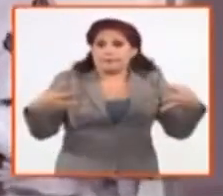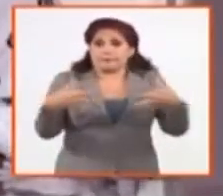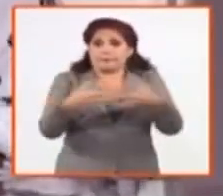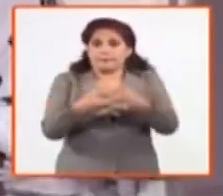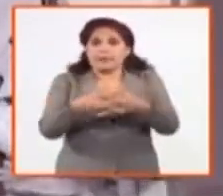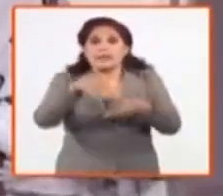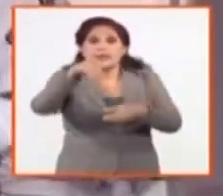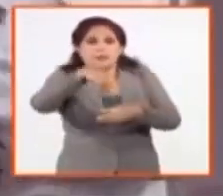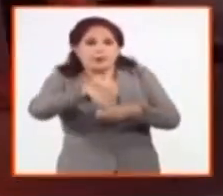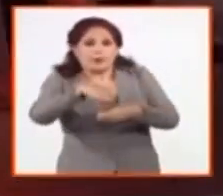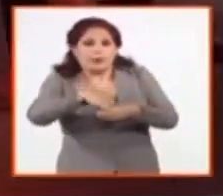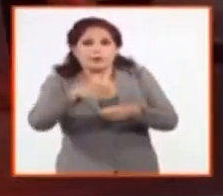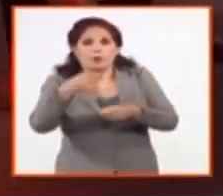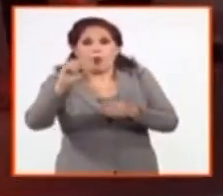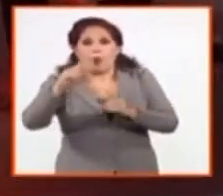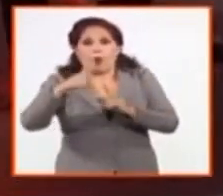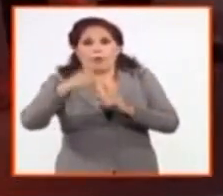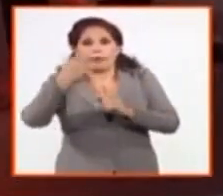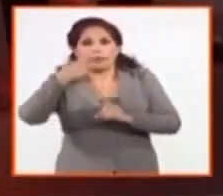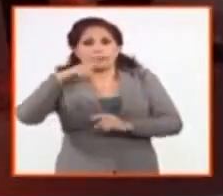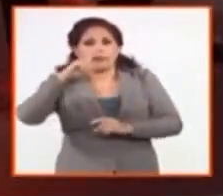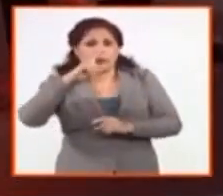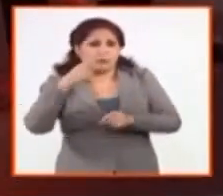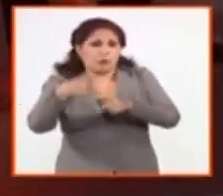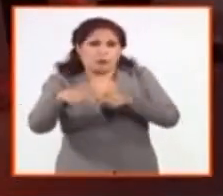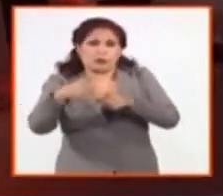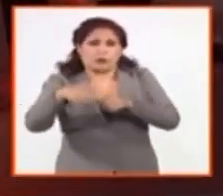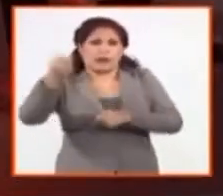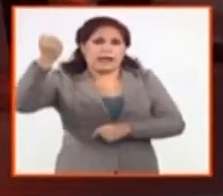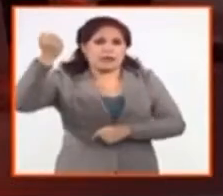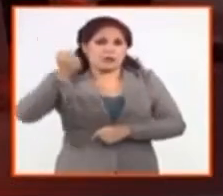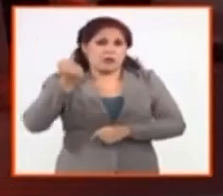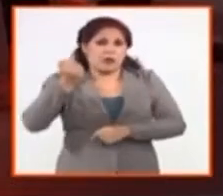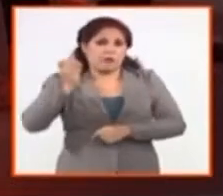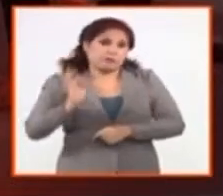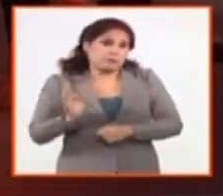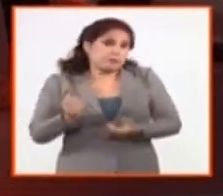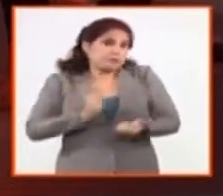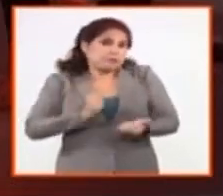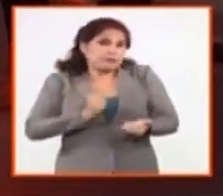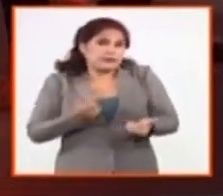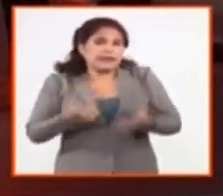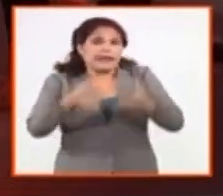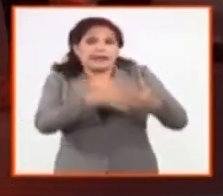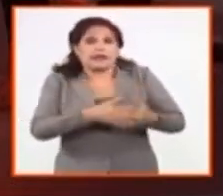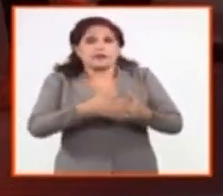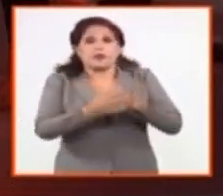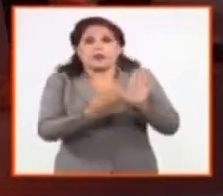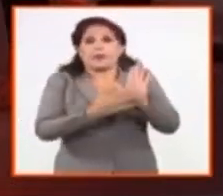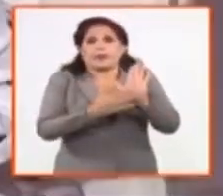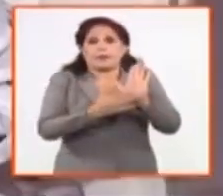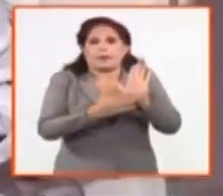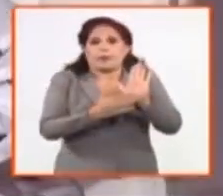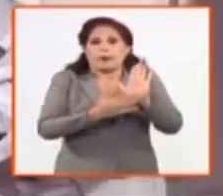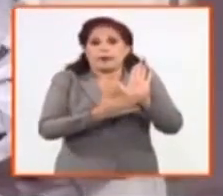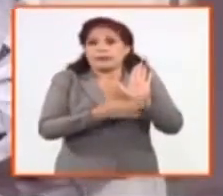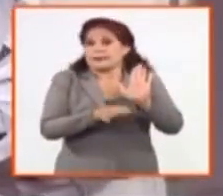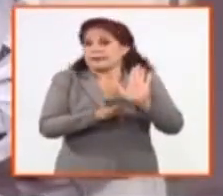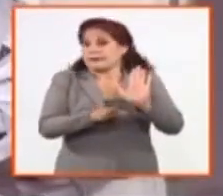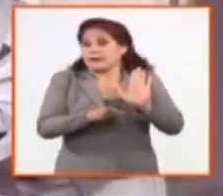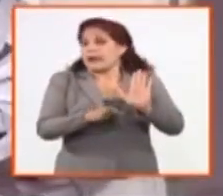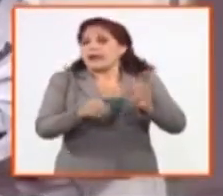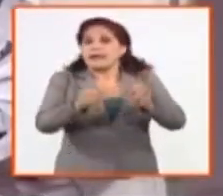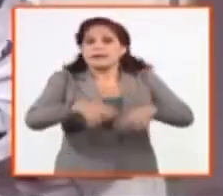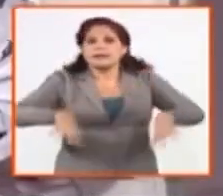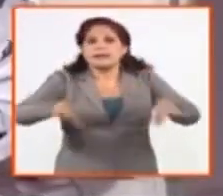decías, hablabas de Lothar Martínez, haciendo lo que quisieron, y esto demuestra entonces, lo último que voy a decir, la